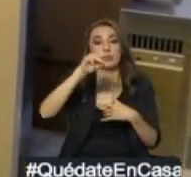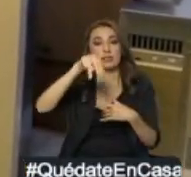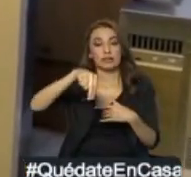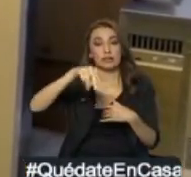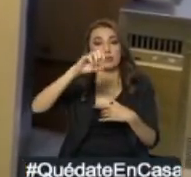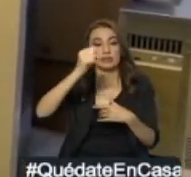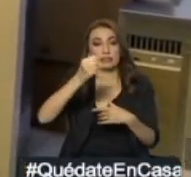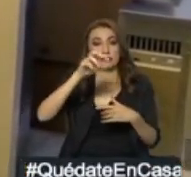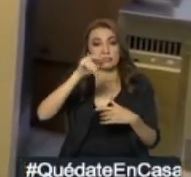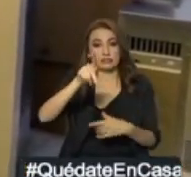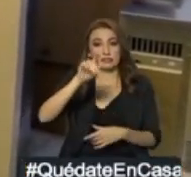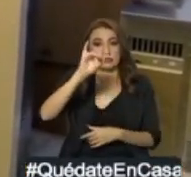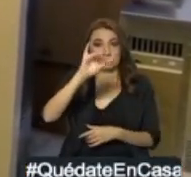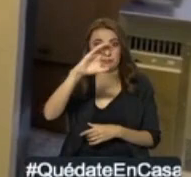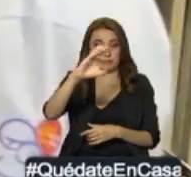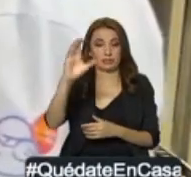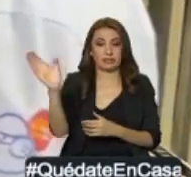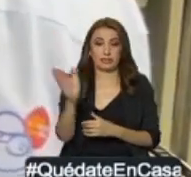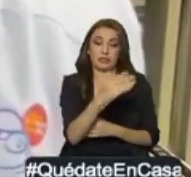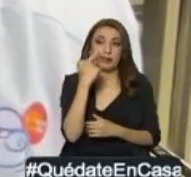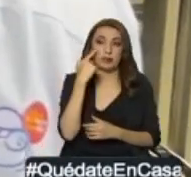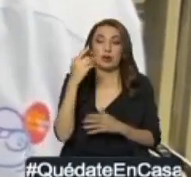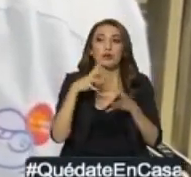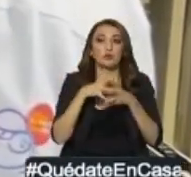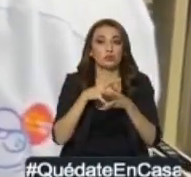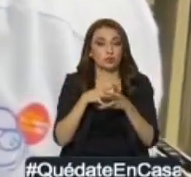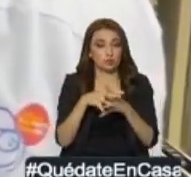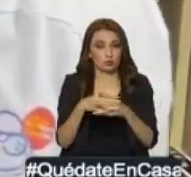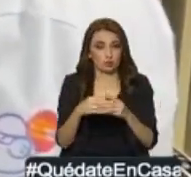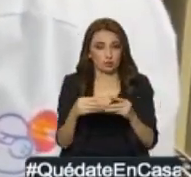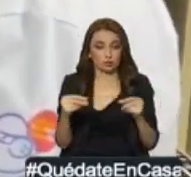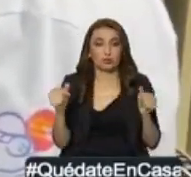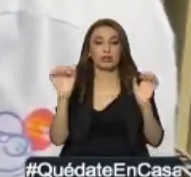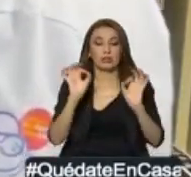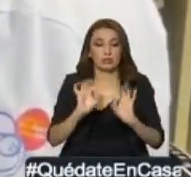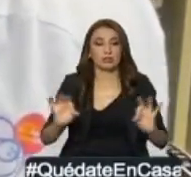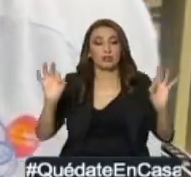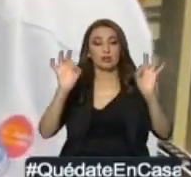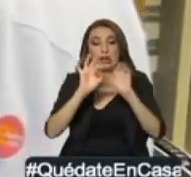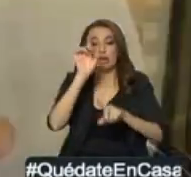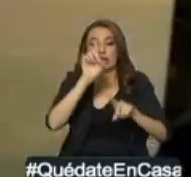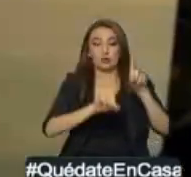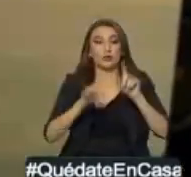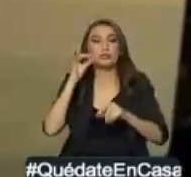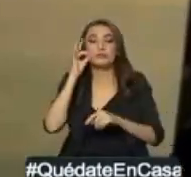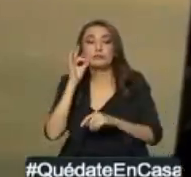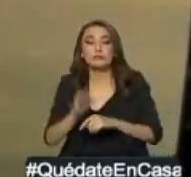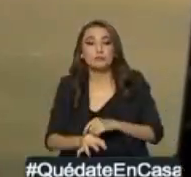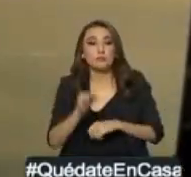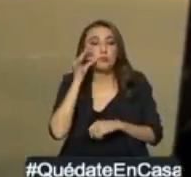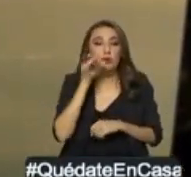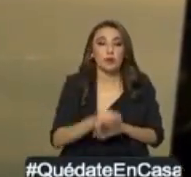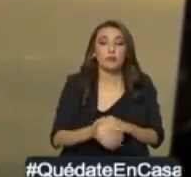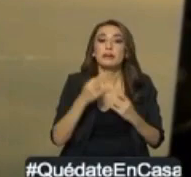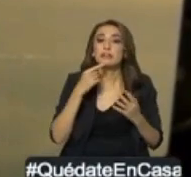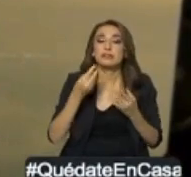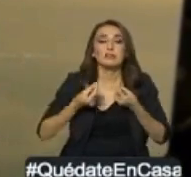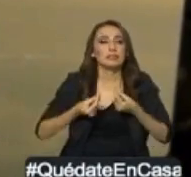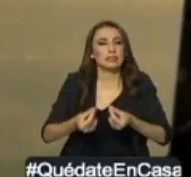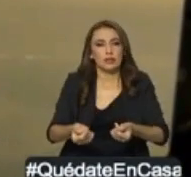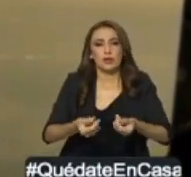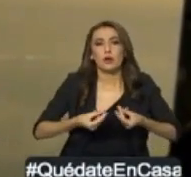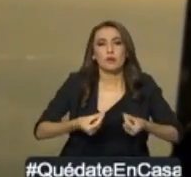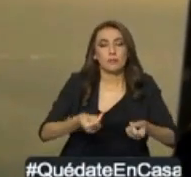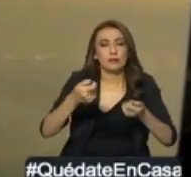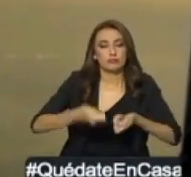fundamental con la que solucionaremos el problema de las pruebas rezagadas en las próximas horas y agilizaremos la